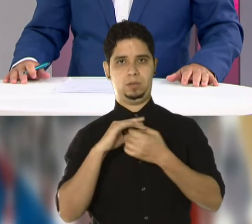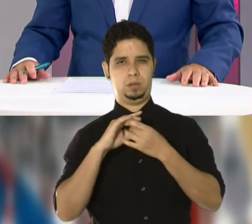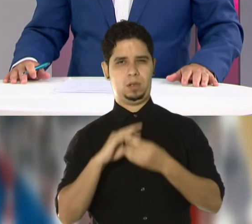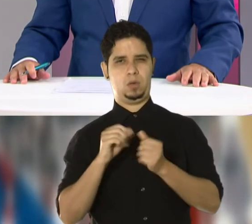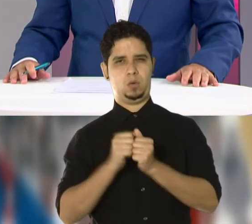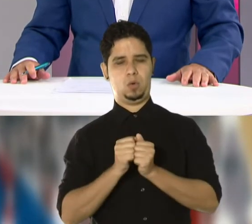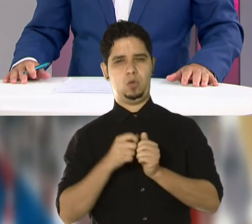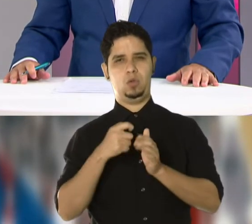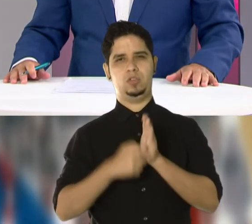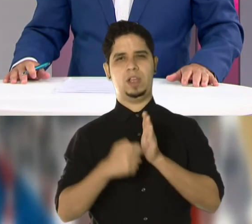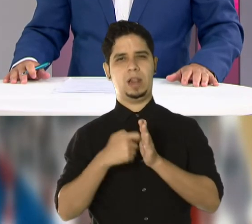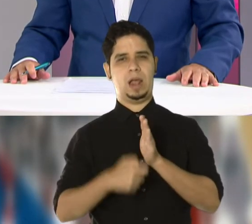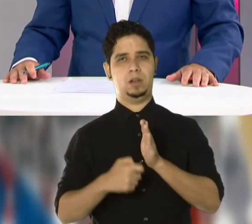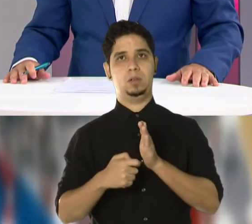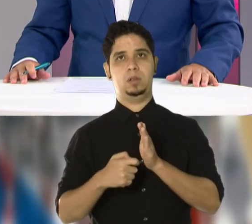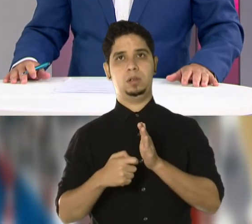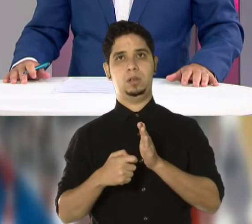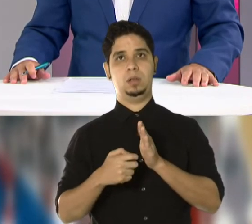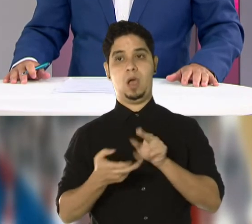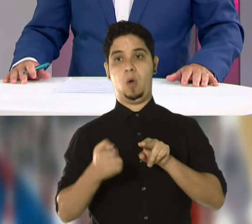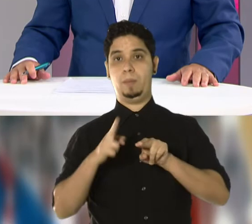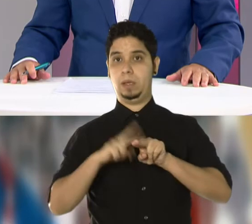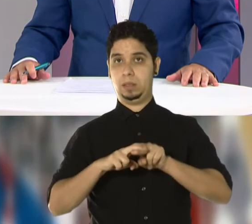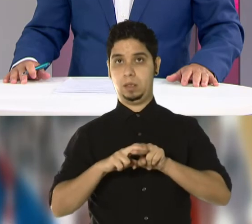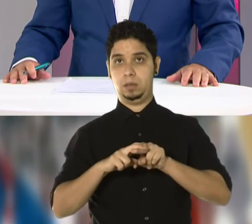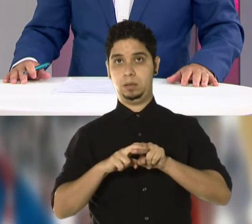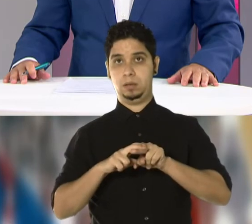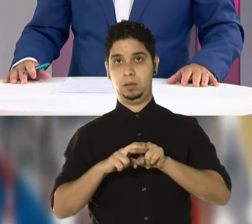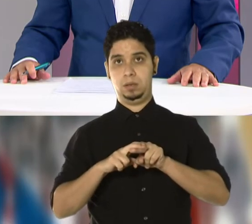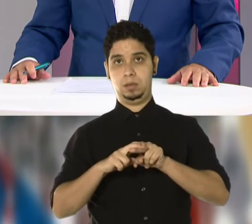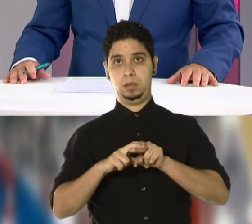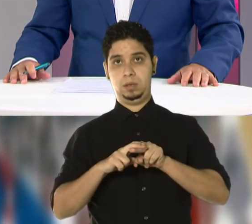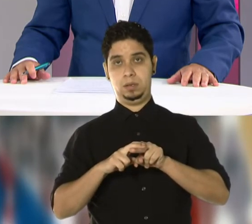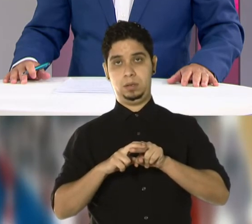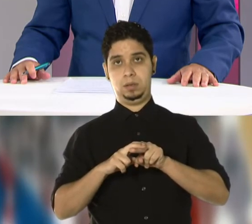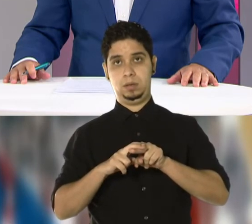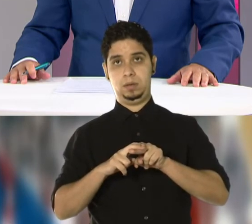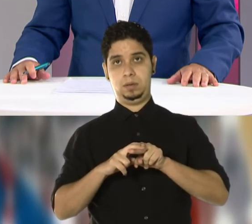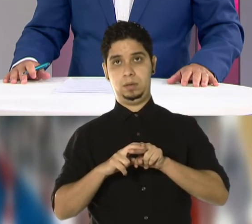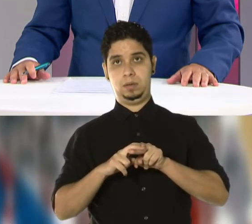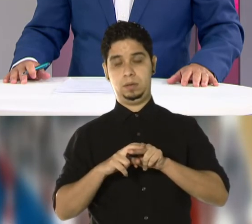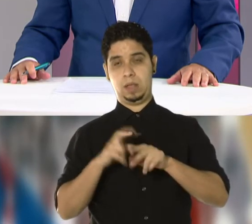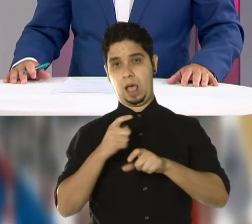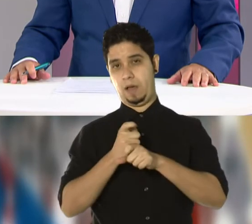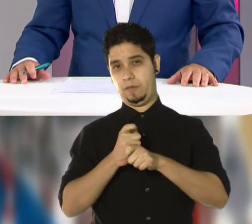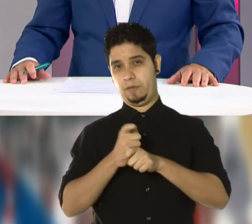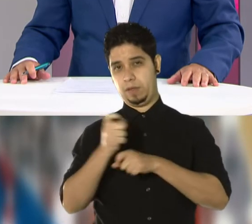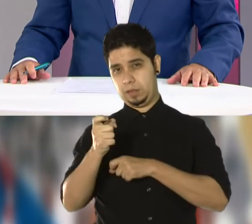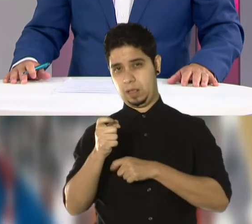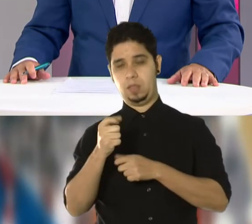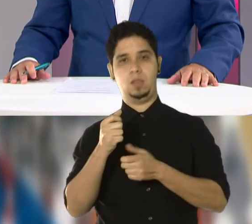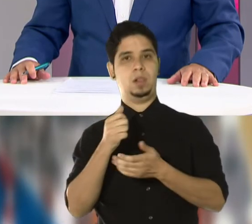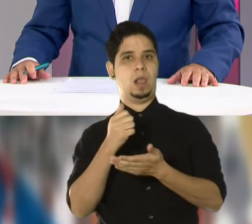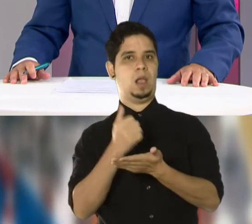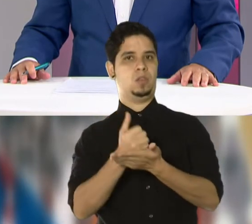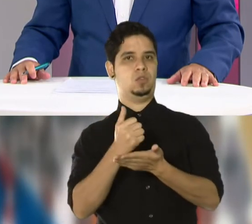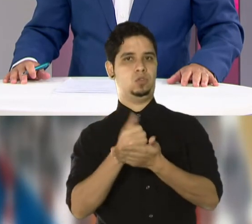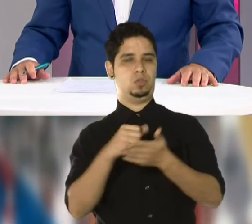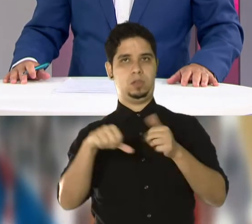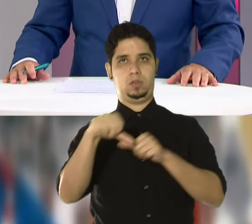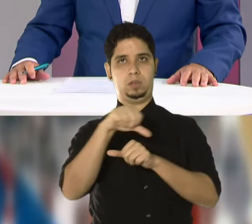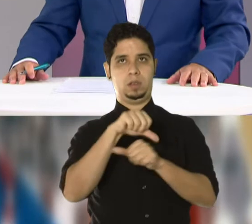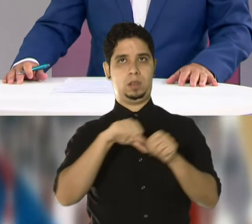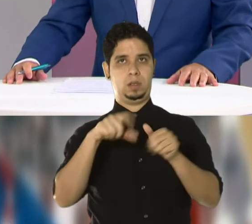salarios alzada están creando un disloque en las ayudas sociales que